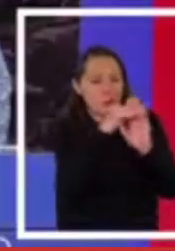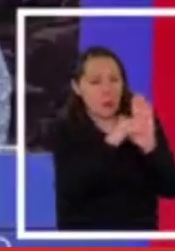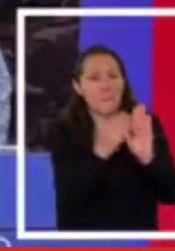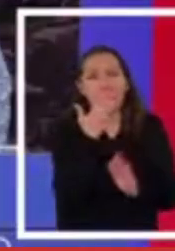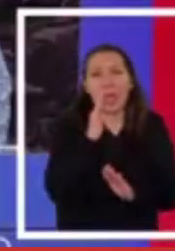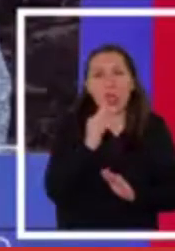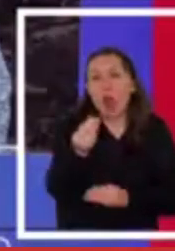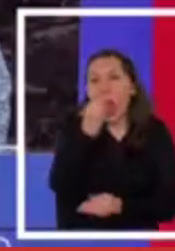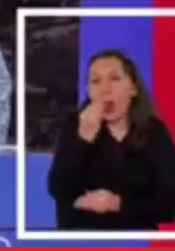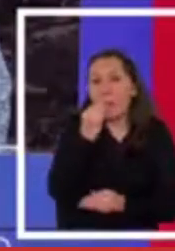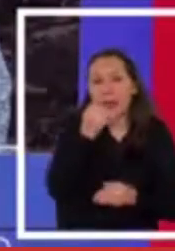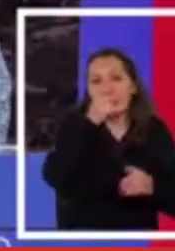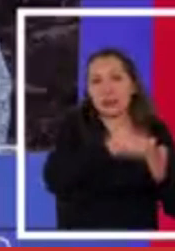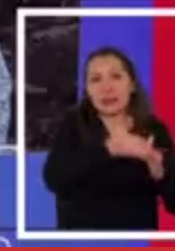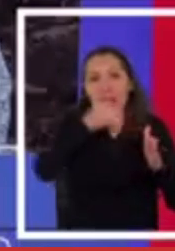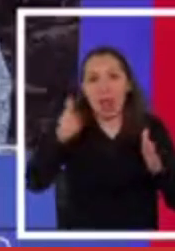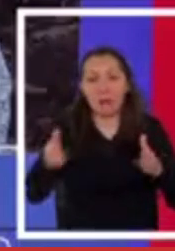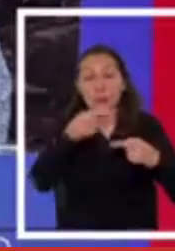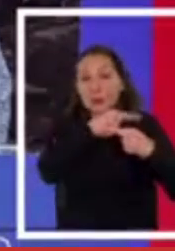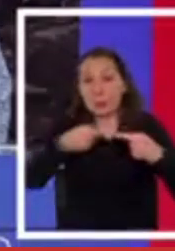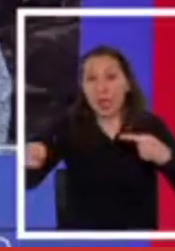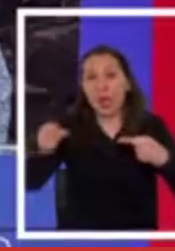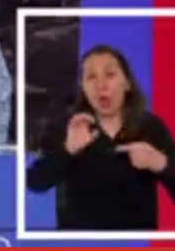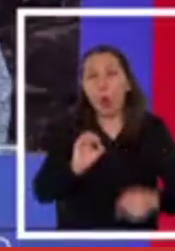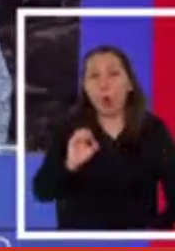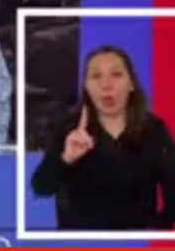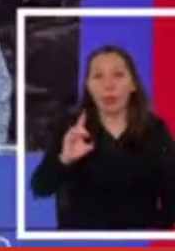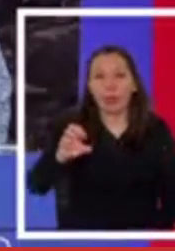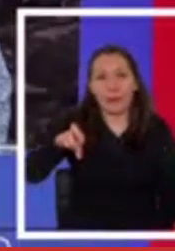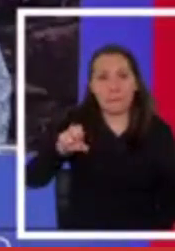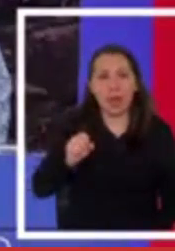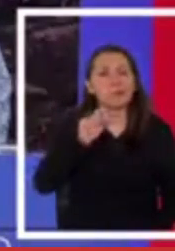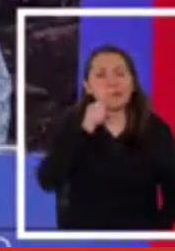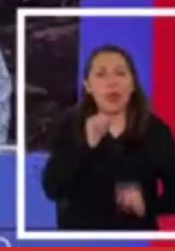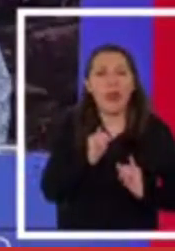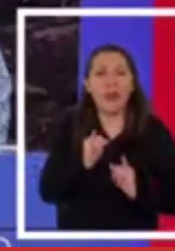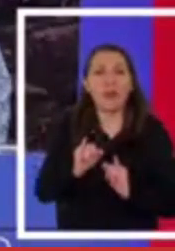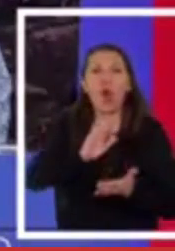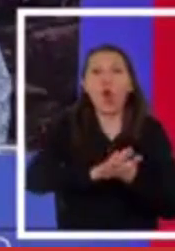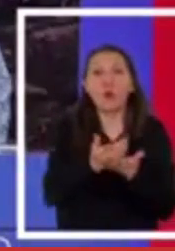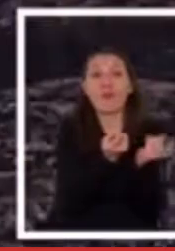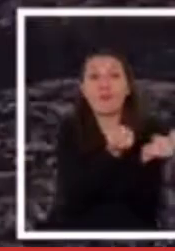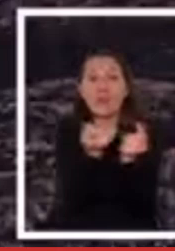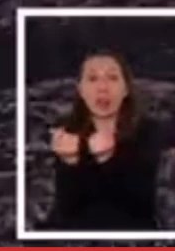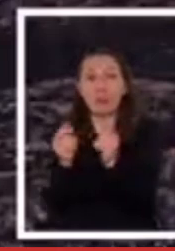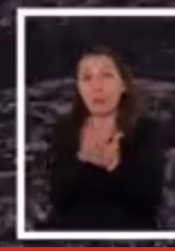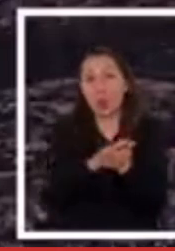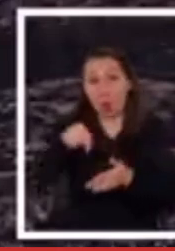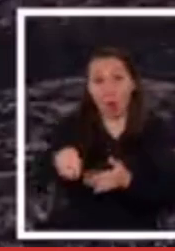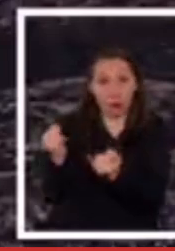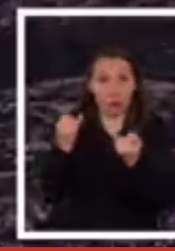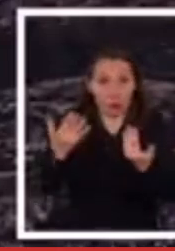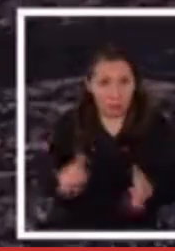alimentos de temporada que semanalmente o depa informa cómo están los precios por ejemplo hoy día